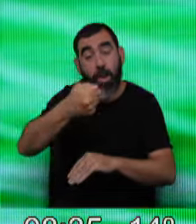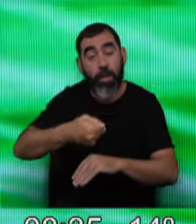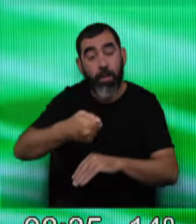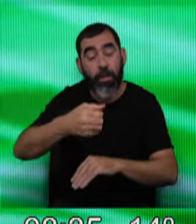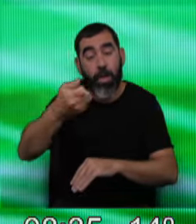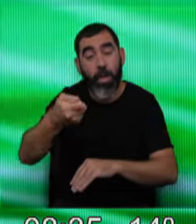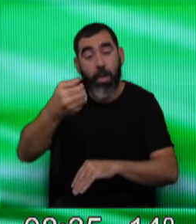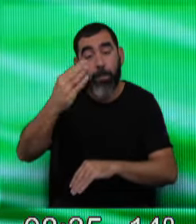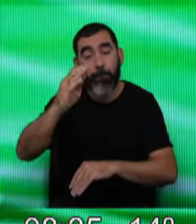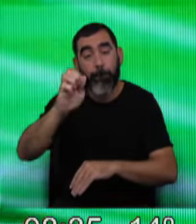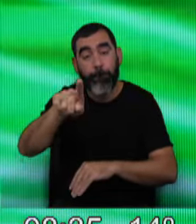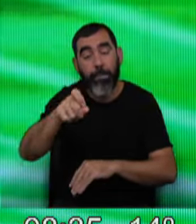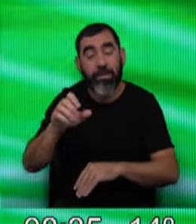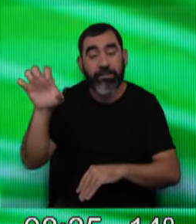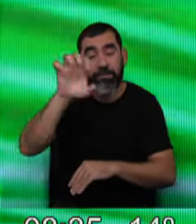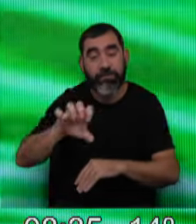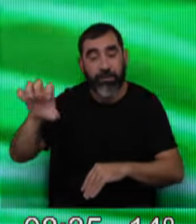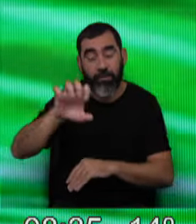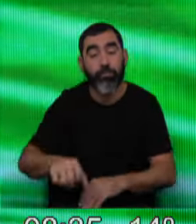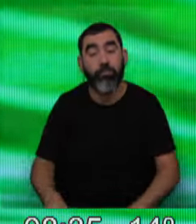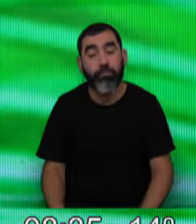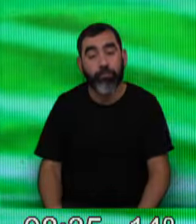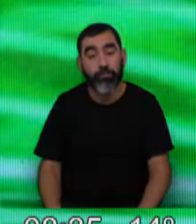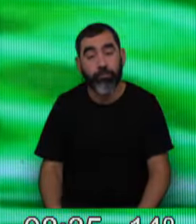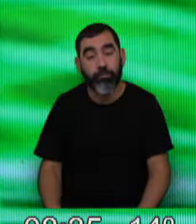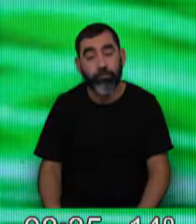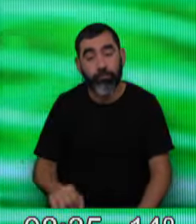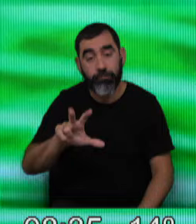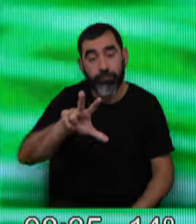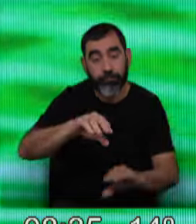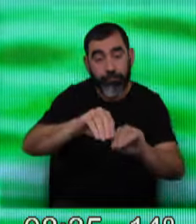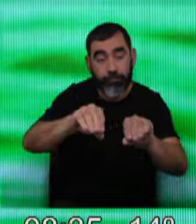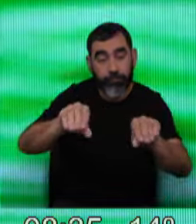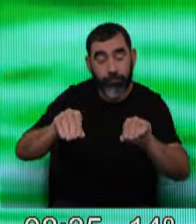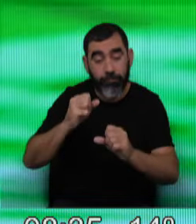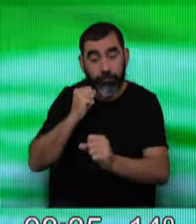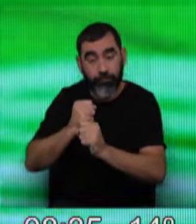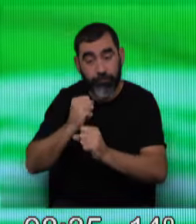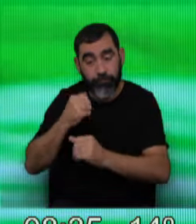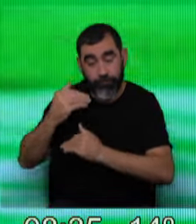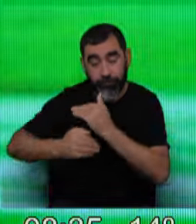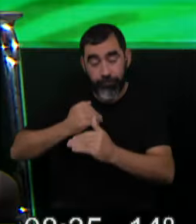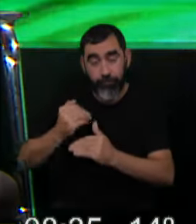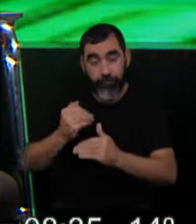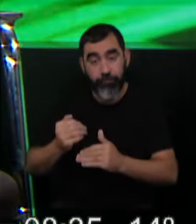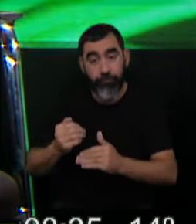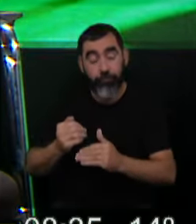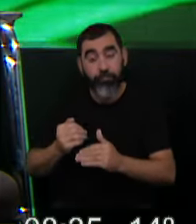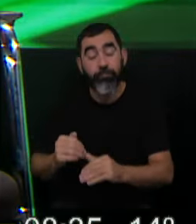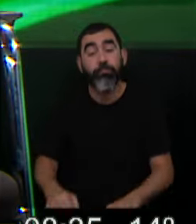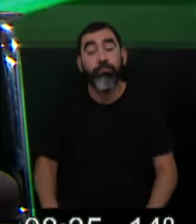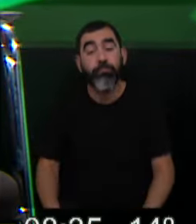Apex, Cerro. Y bueno, es a través de esos 3 territorios que se viene trabajando desde el